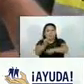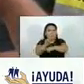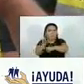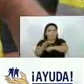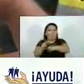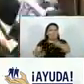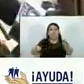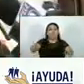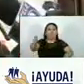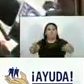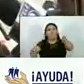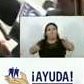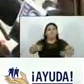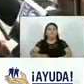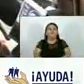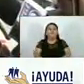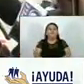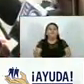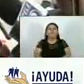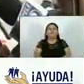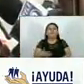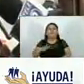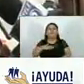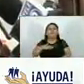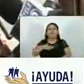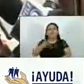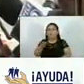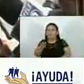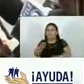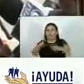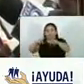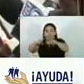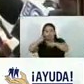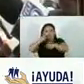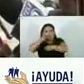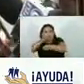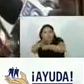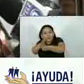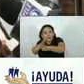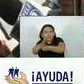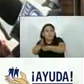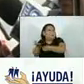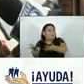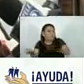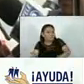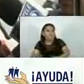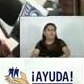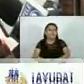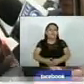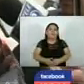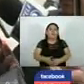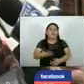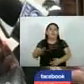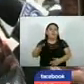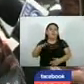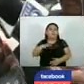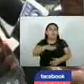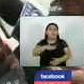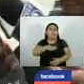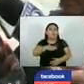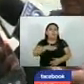para camiones y buses. El dispositivo de medición de velocidad ha sido